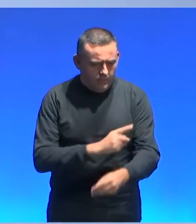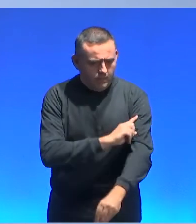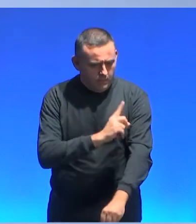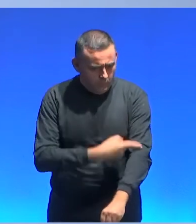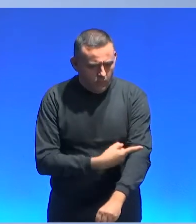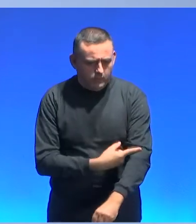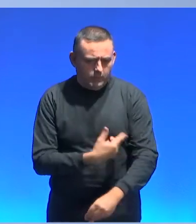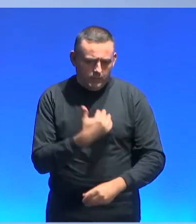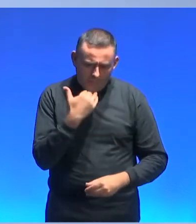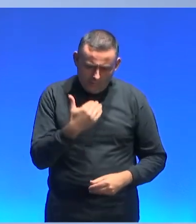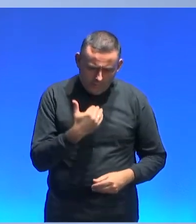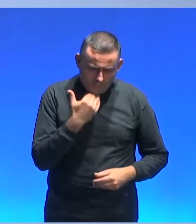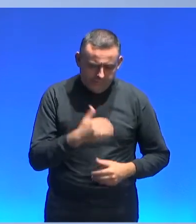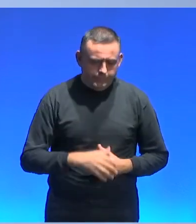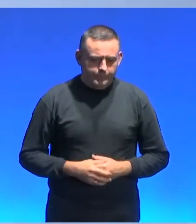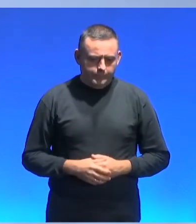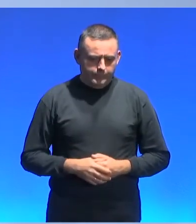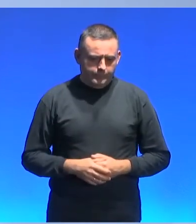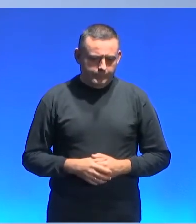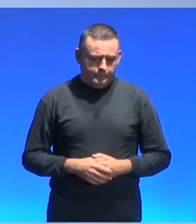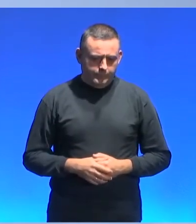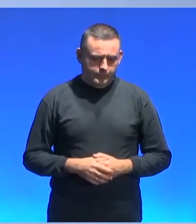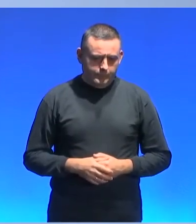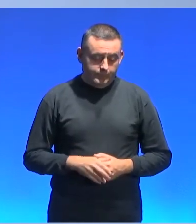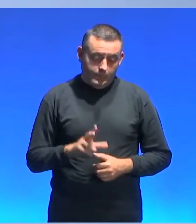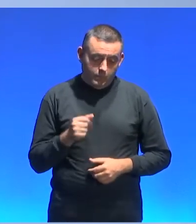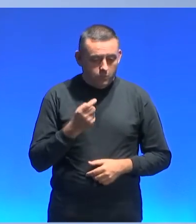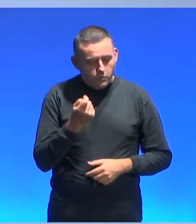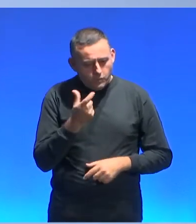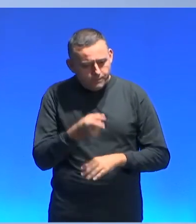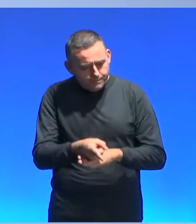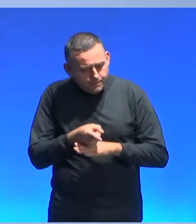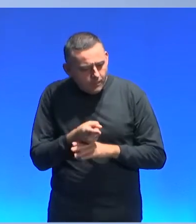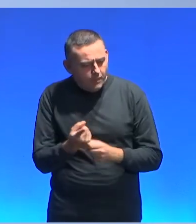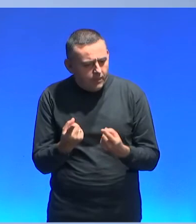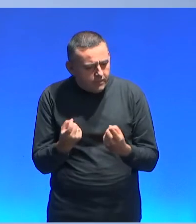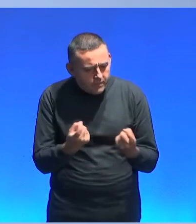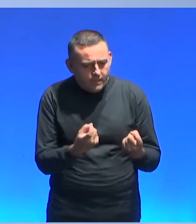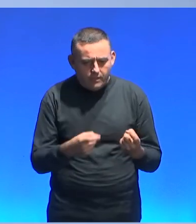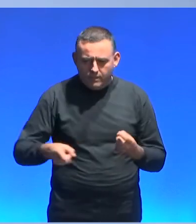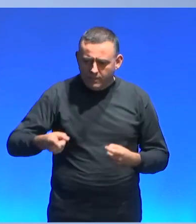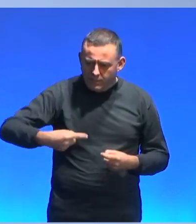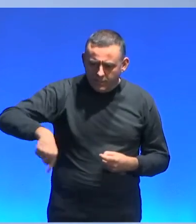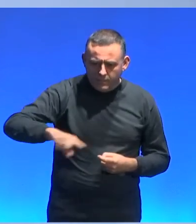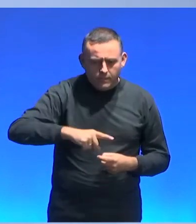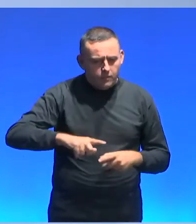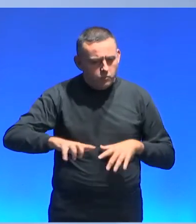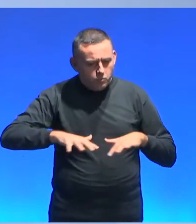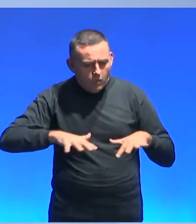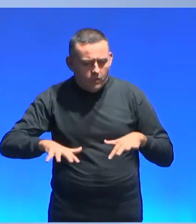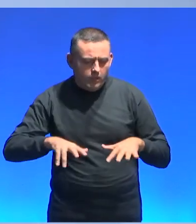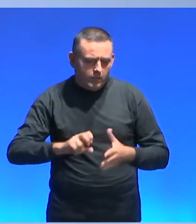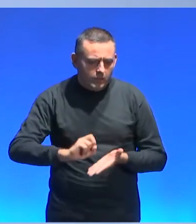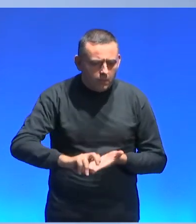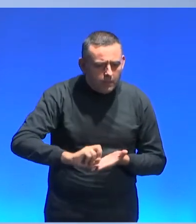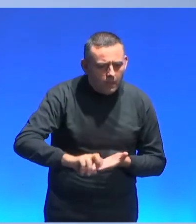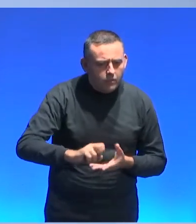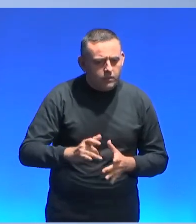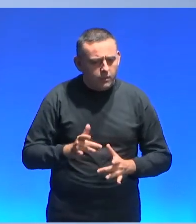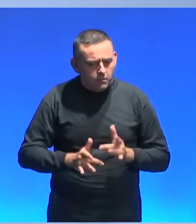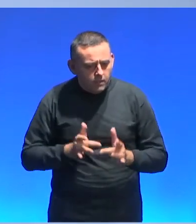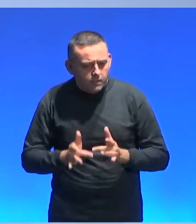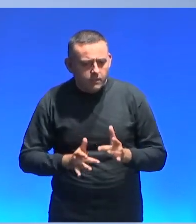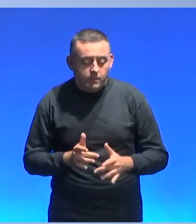no digo la necesidad, casi, a sus conciudadanos de moverse caminando o en bicicleta haciendo